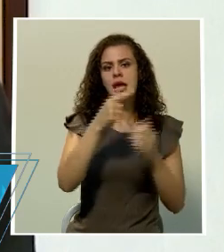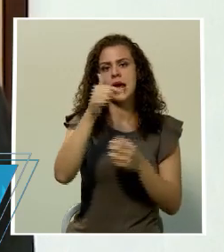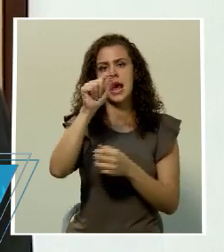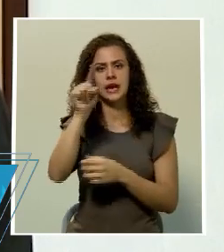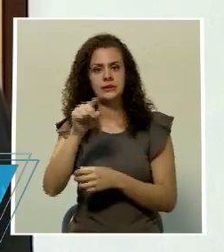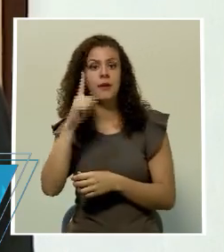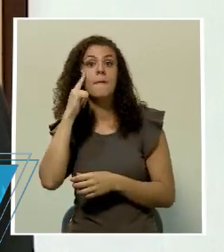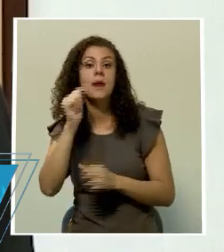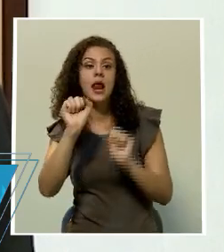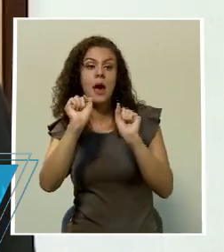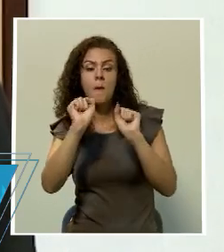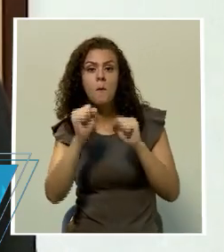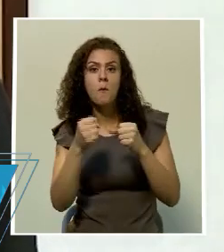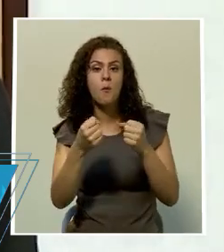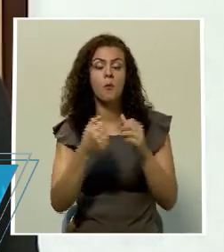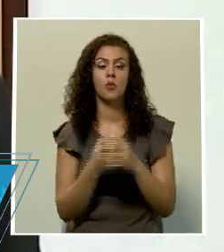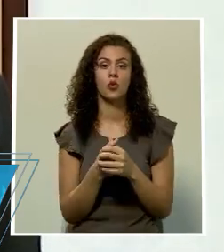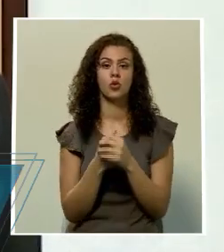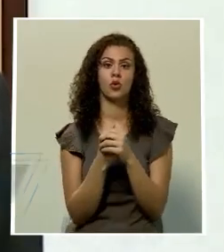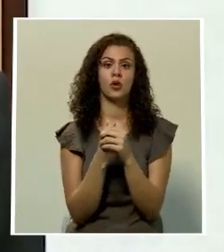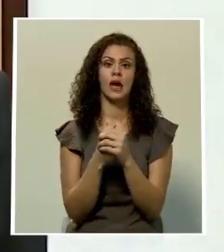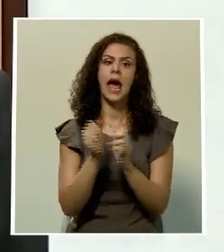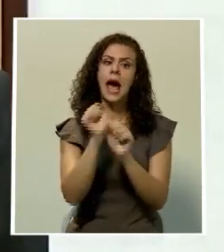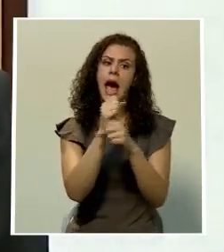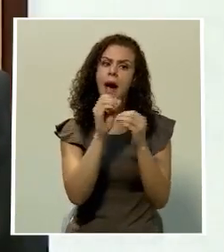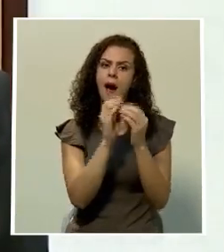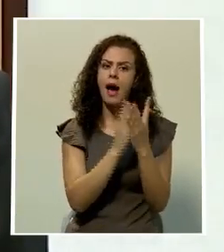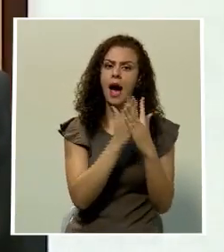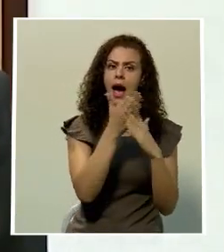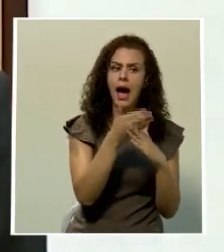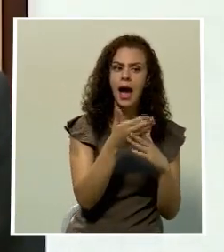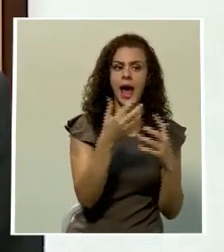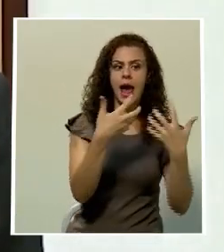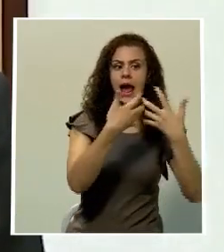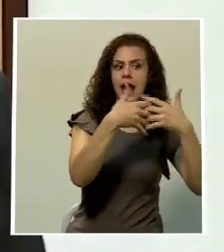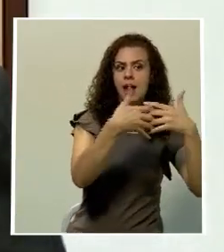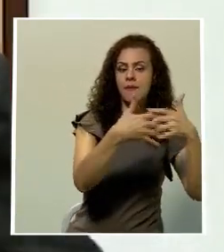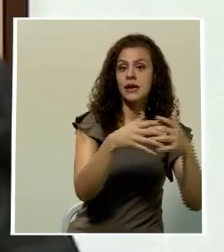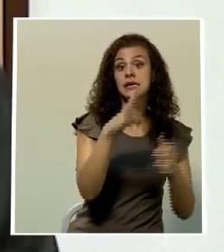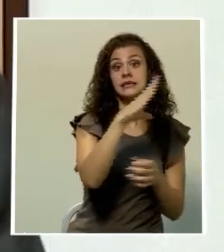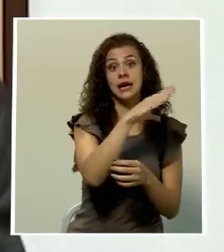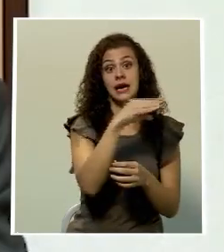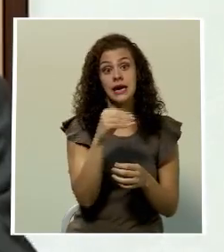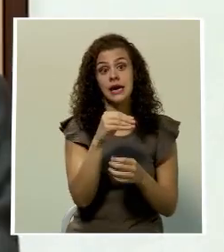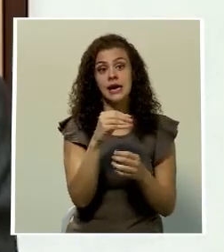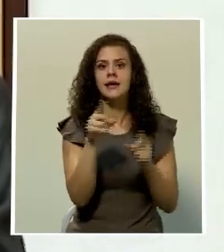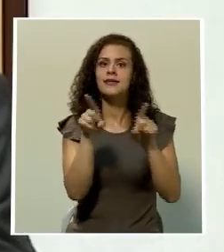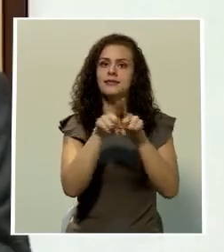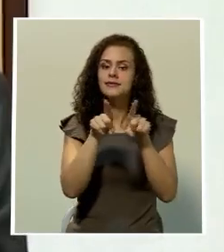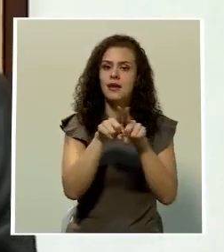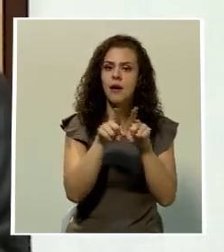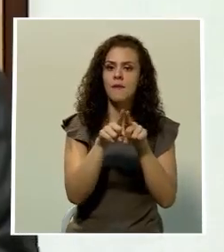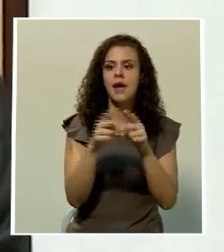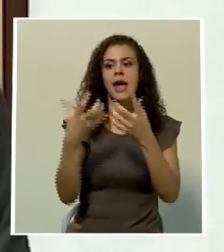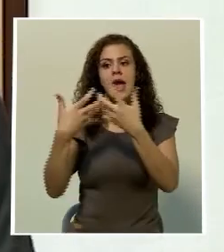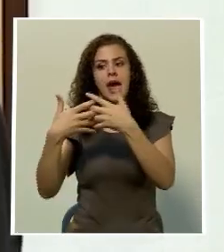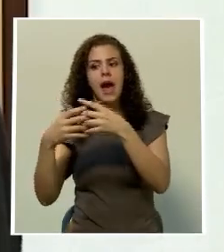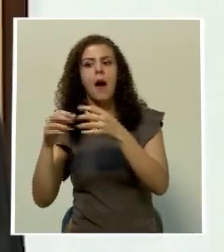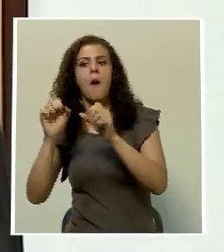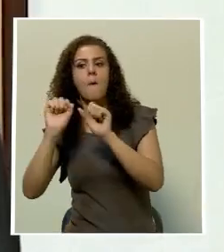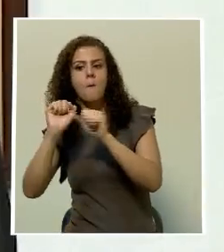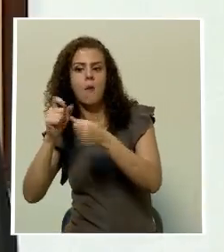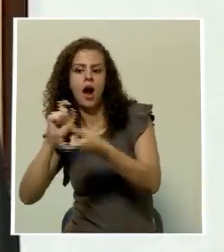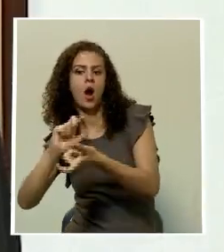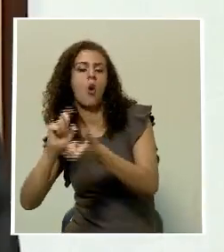gas para poder hacerlo más accesible a la industria y que alternativamente la industria también